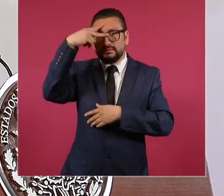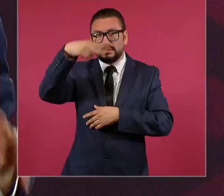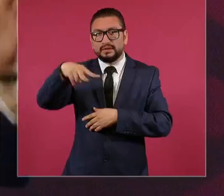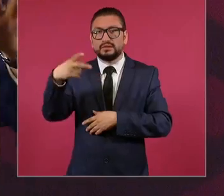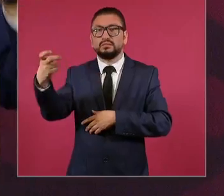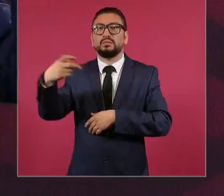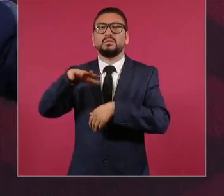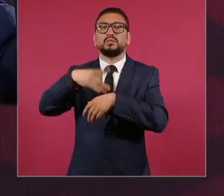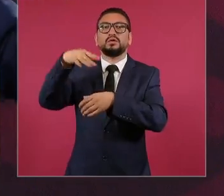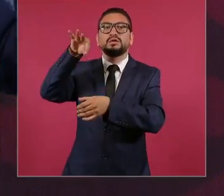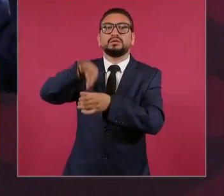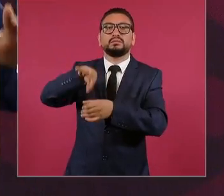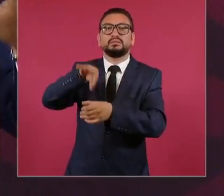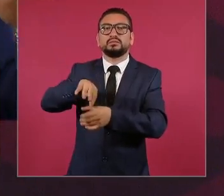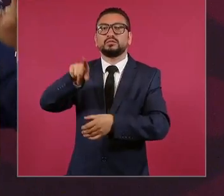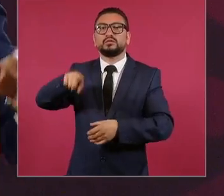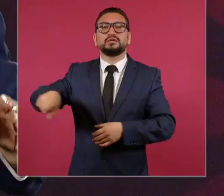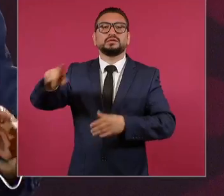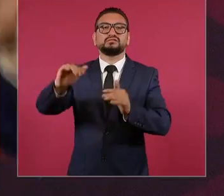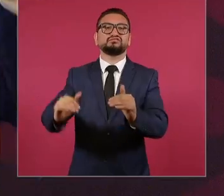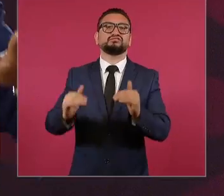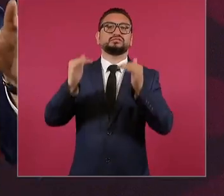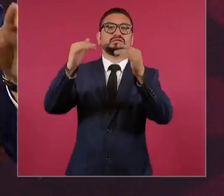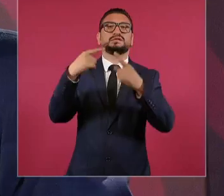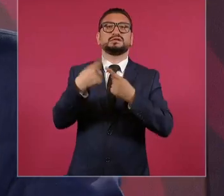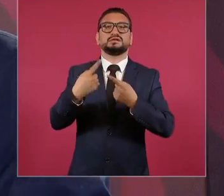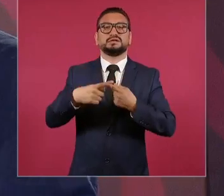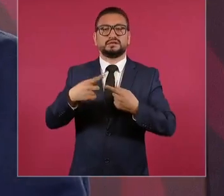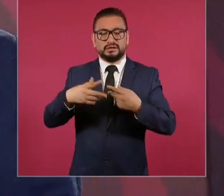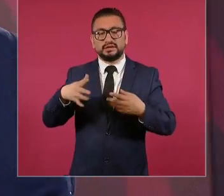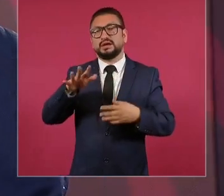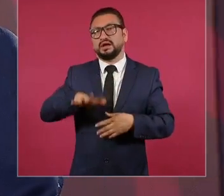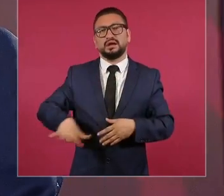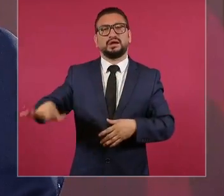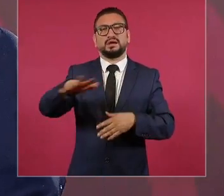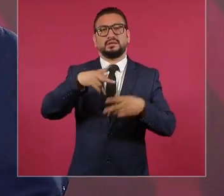al pueblo que es el soberano en una república.